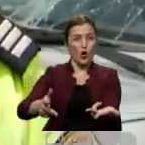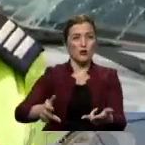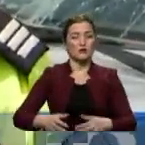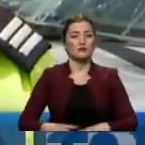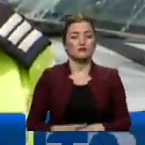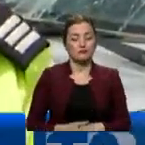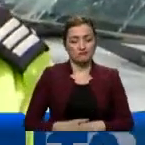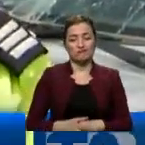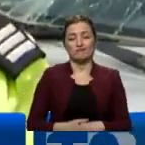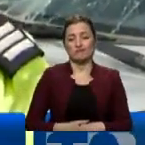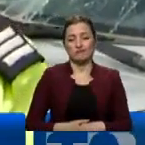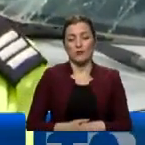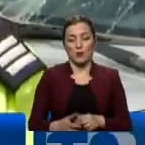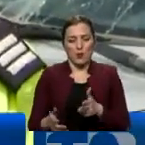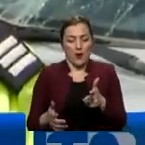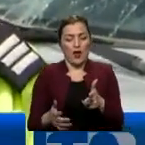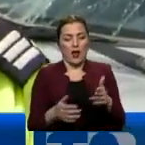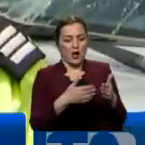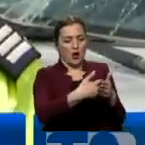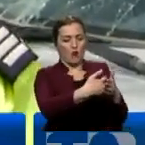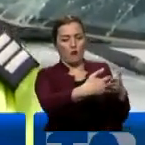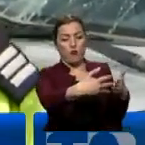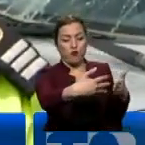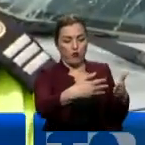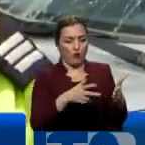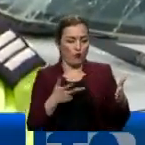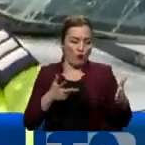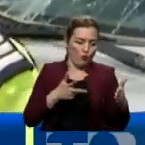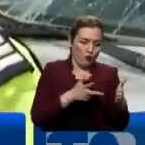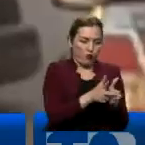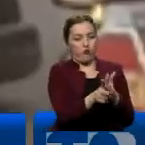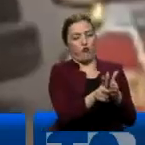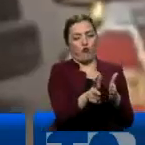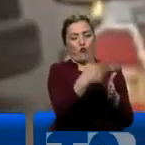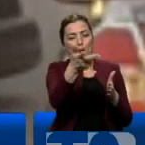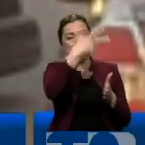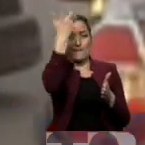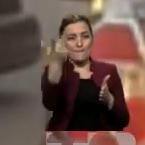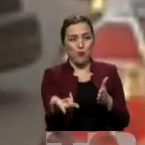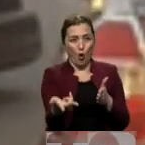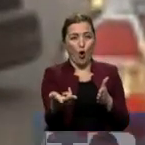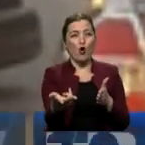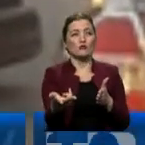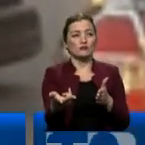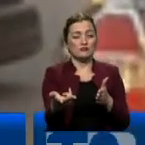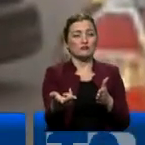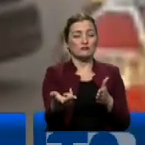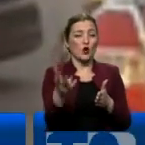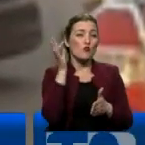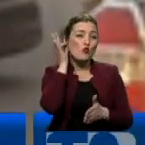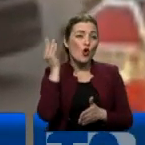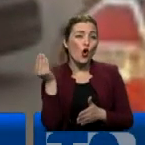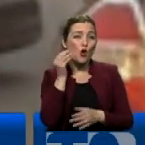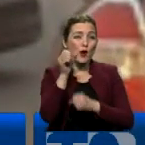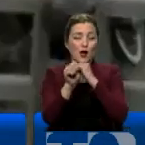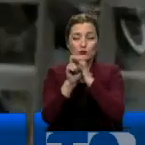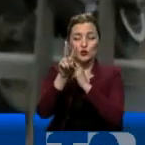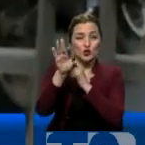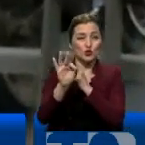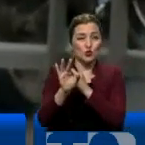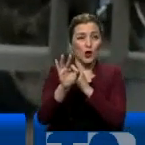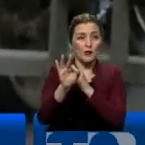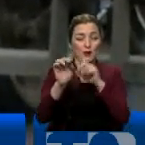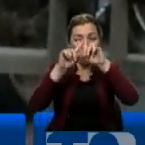instancia se roza con la baranda. Posterior del rozamiento, ahí es que se produce el volcamiento. Por las vueltas que dio el carro, la joven de 29 años